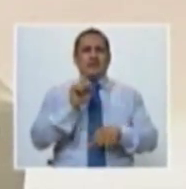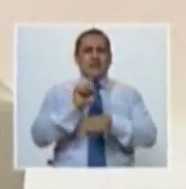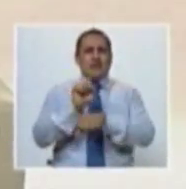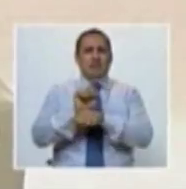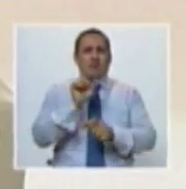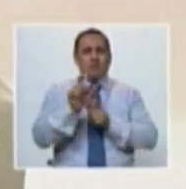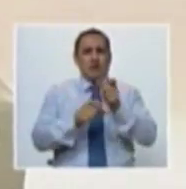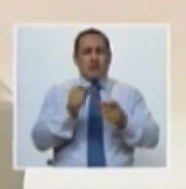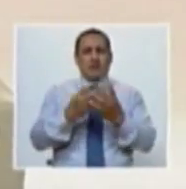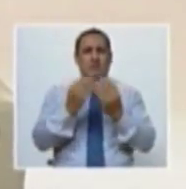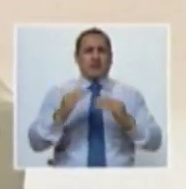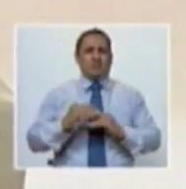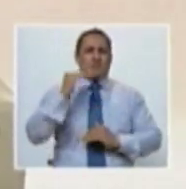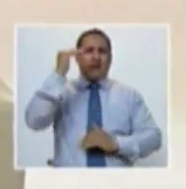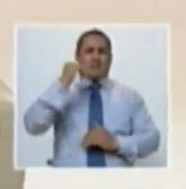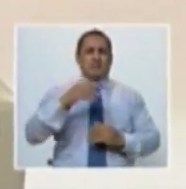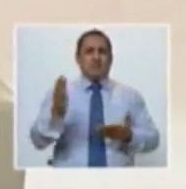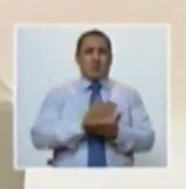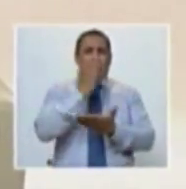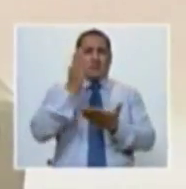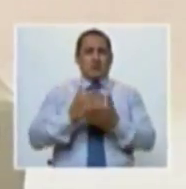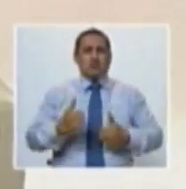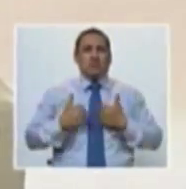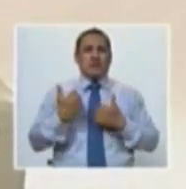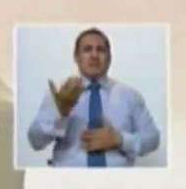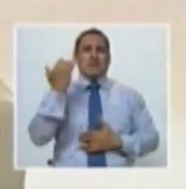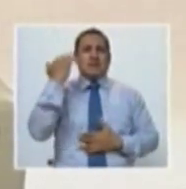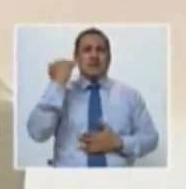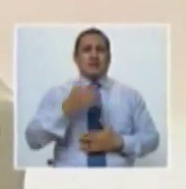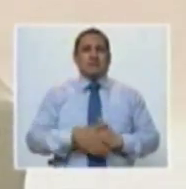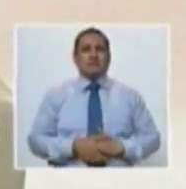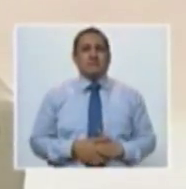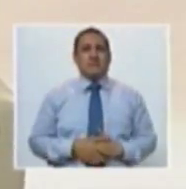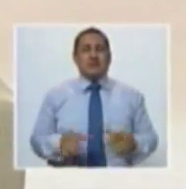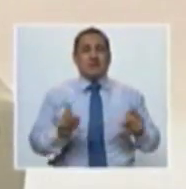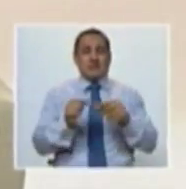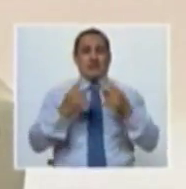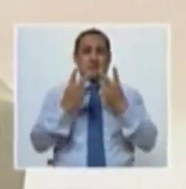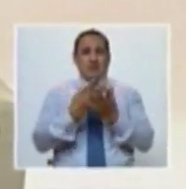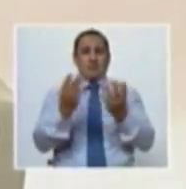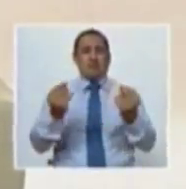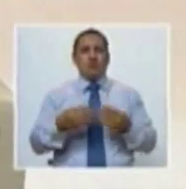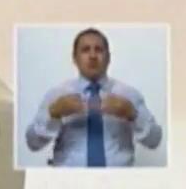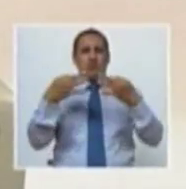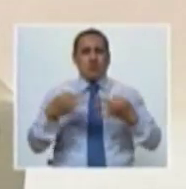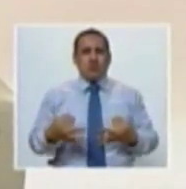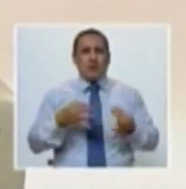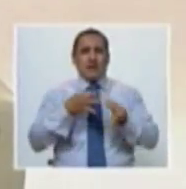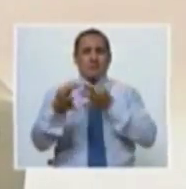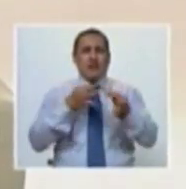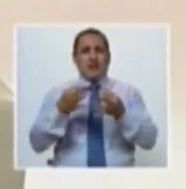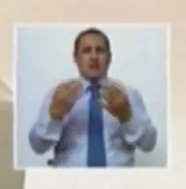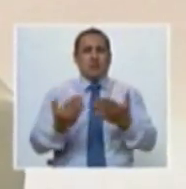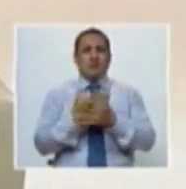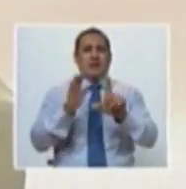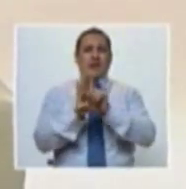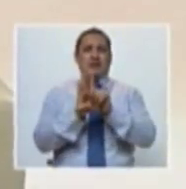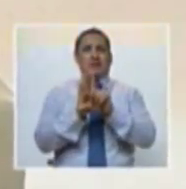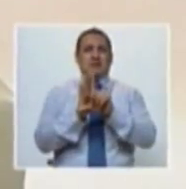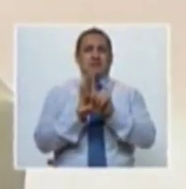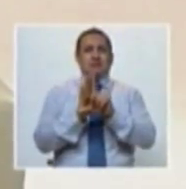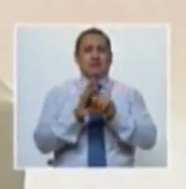que ha tenido estos graves problemas en su vida pasada, ¿no? Y es una suerte de justificación de esta ley